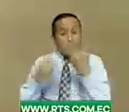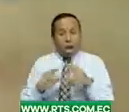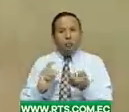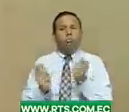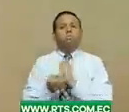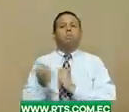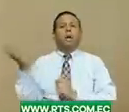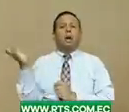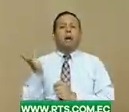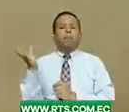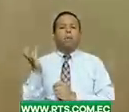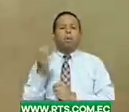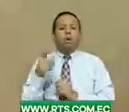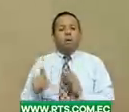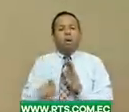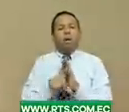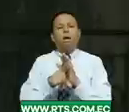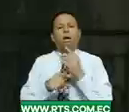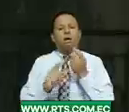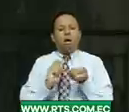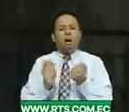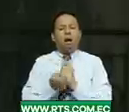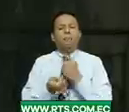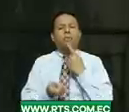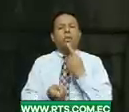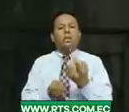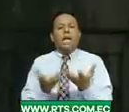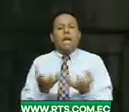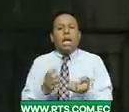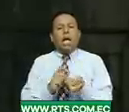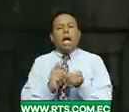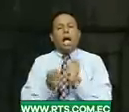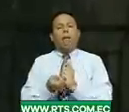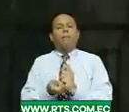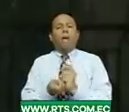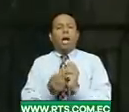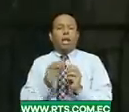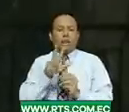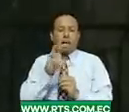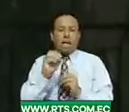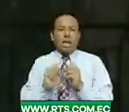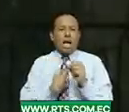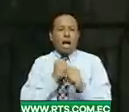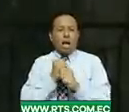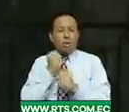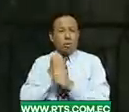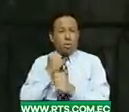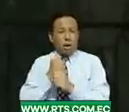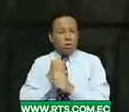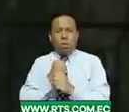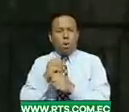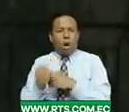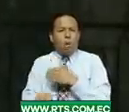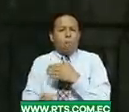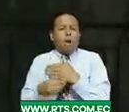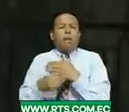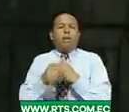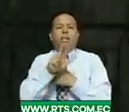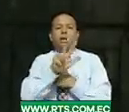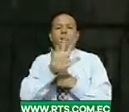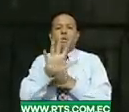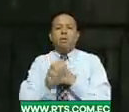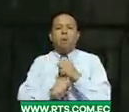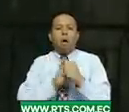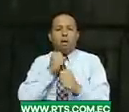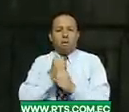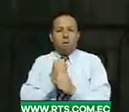propuesta, aproximadamente de 5 años, pero muy gradualmente. Y eso no es lo más impactante. Lo más impactante es